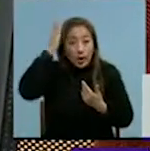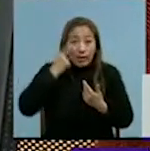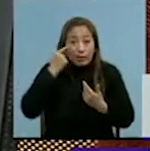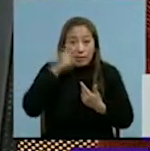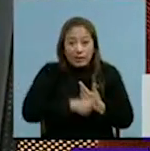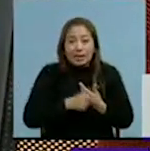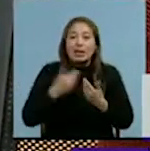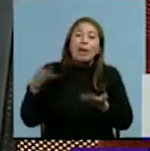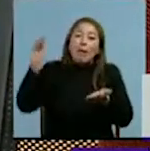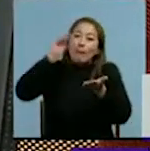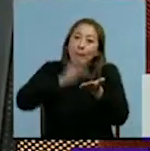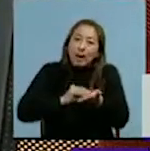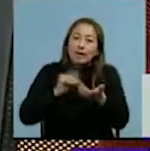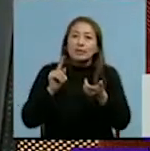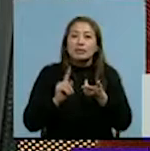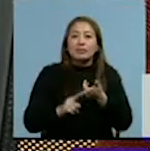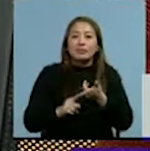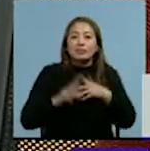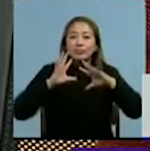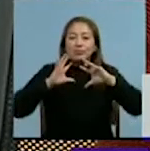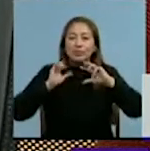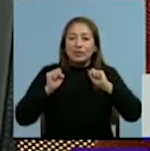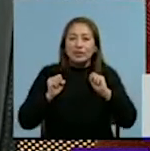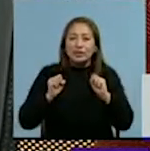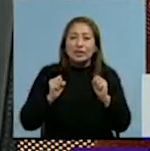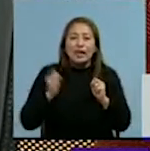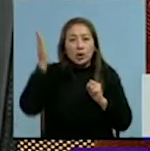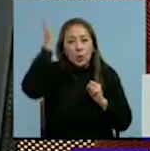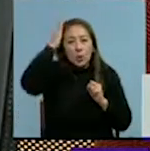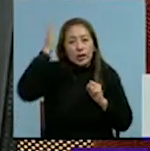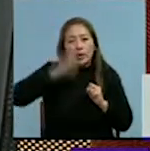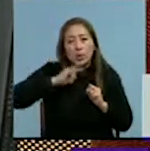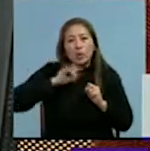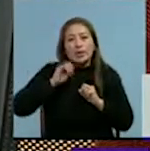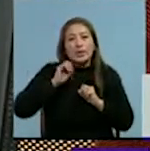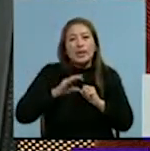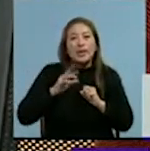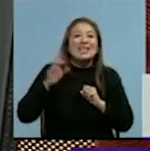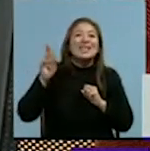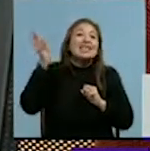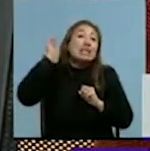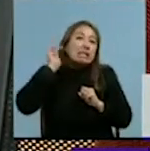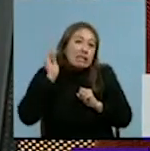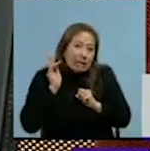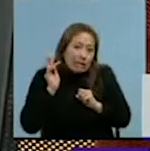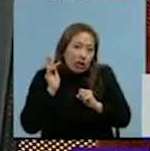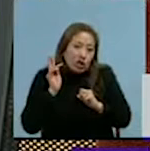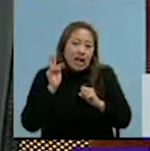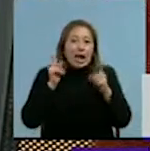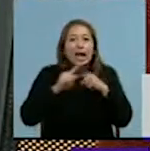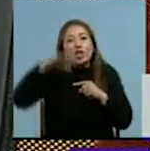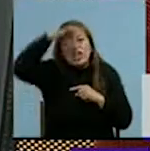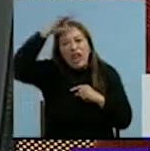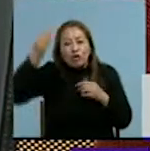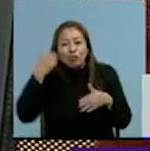más la secretaria de cultura de la provincia que se llama recreo largo son obras de teatro en